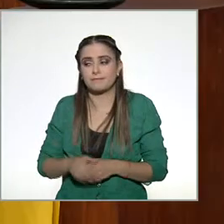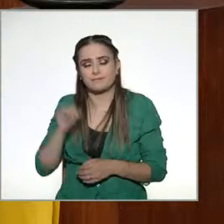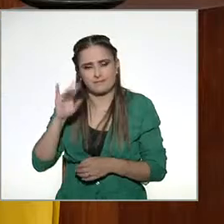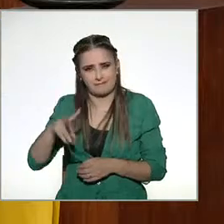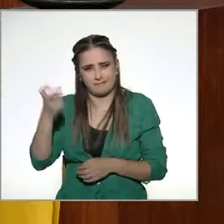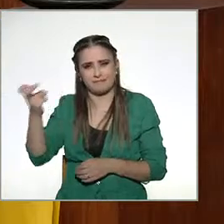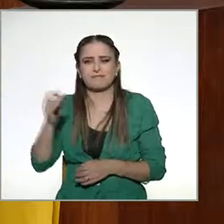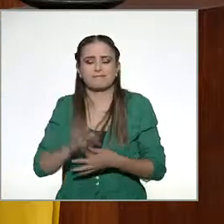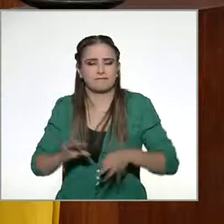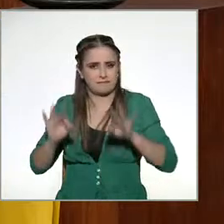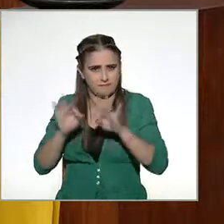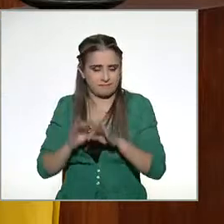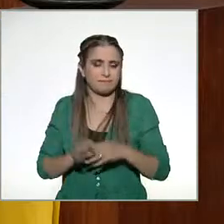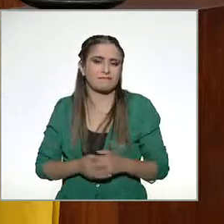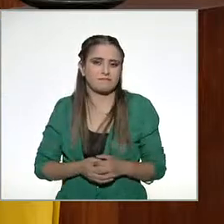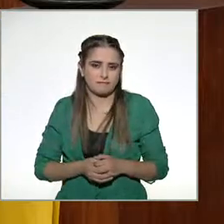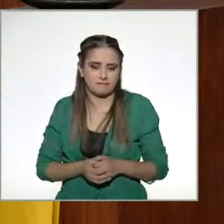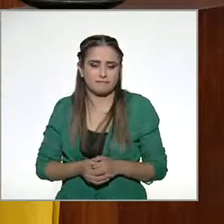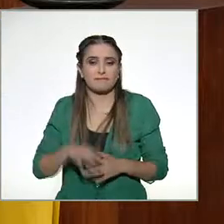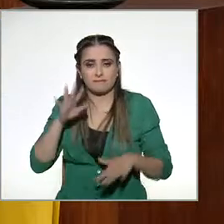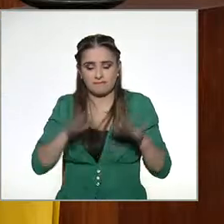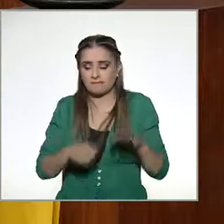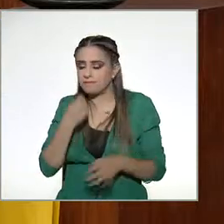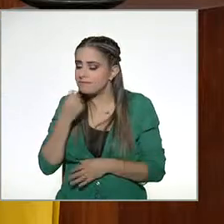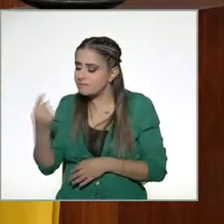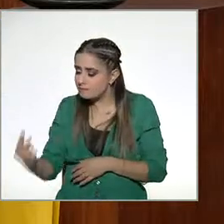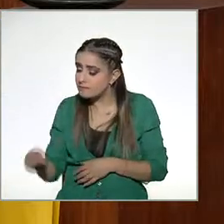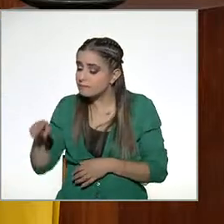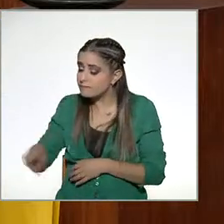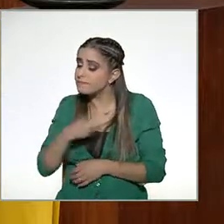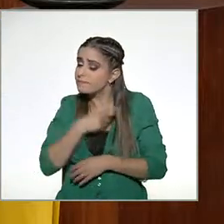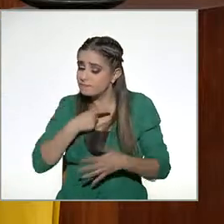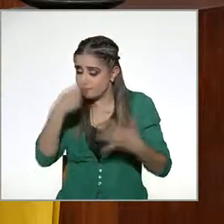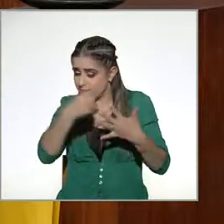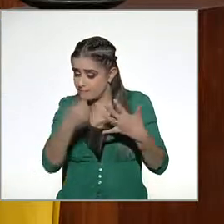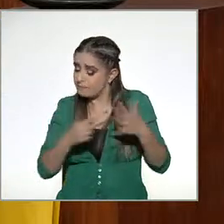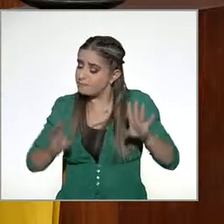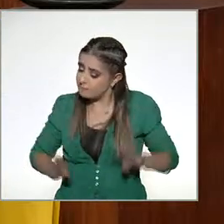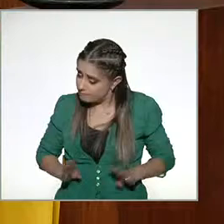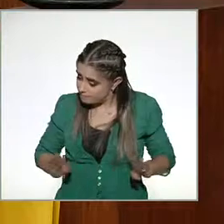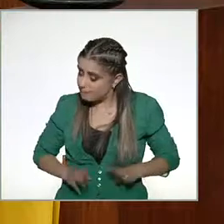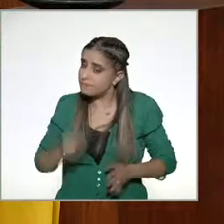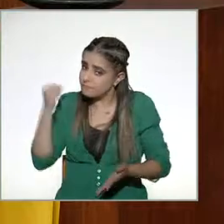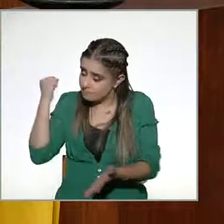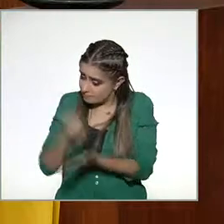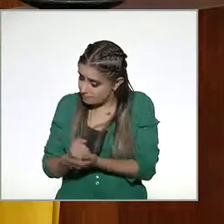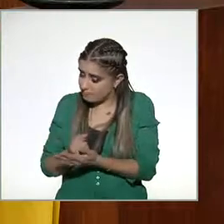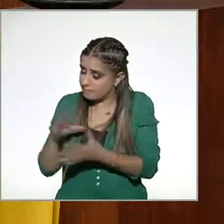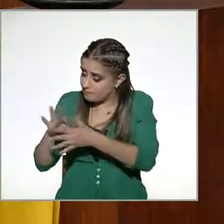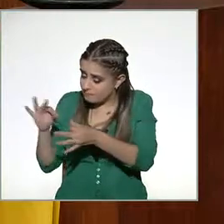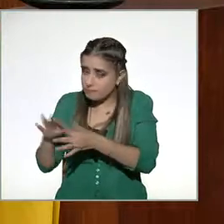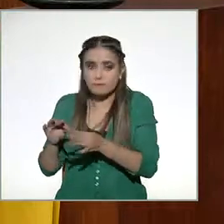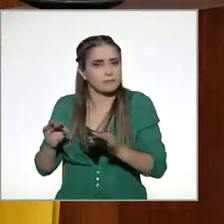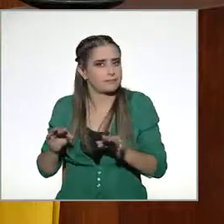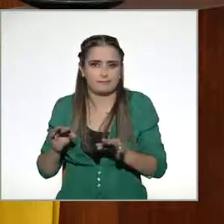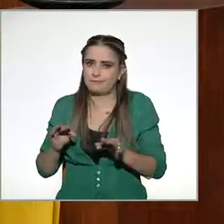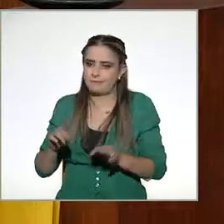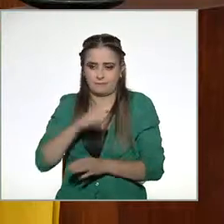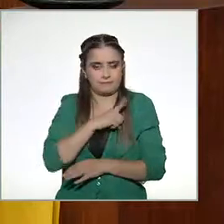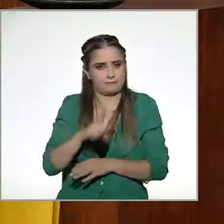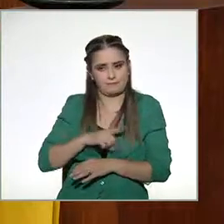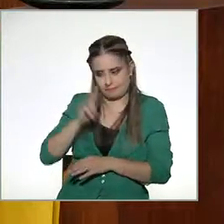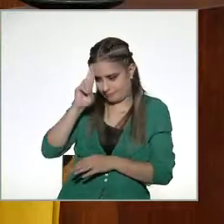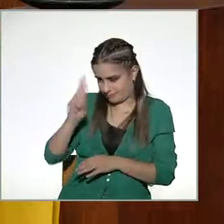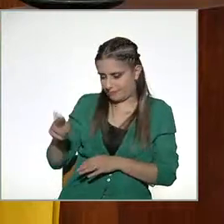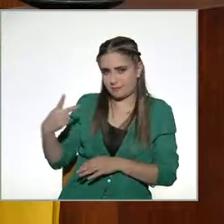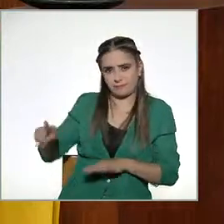como que le demandamos al niño una personalidad, ¿no? Y más bien hay que respetar su personalidad. Ha pasado